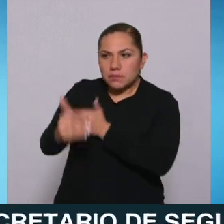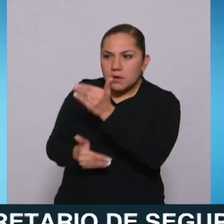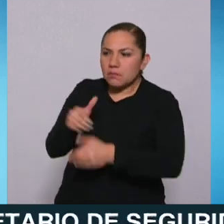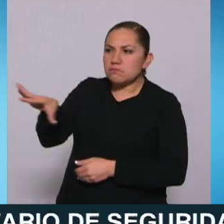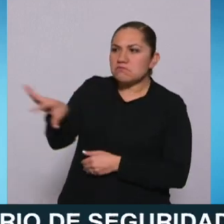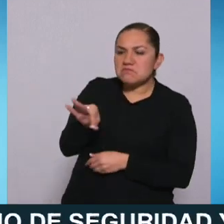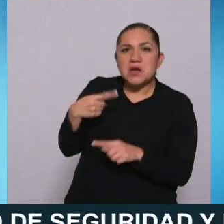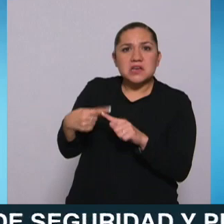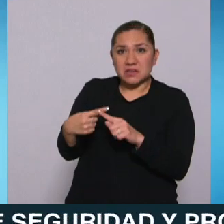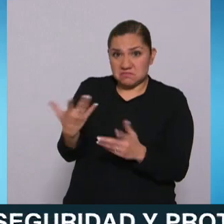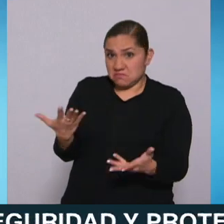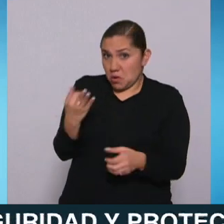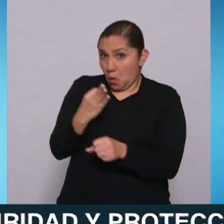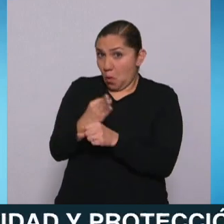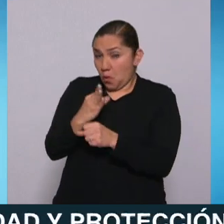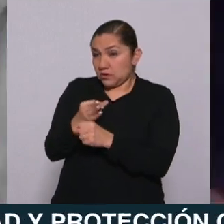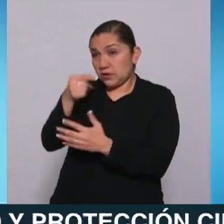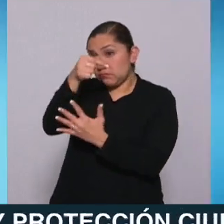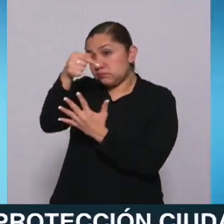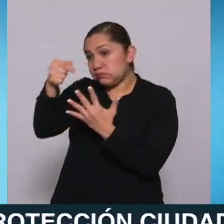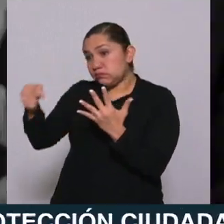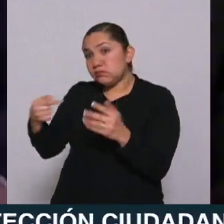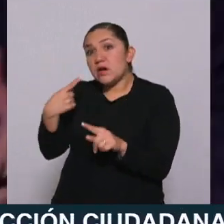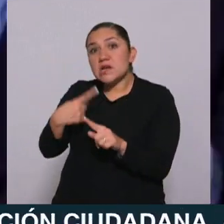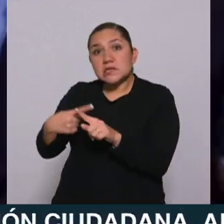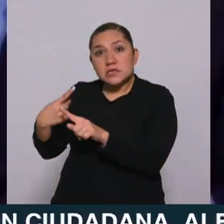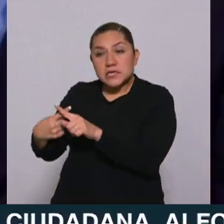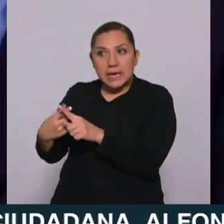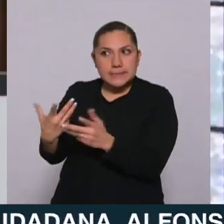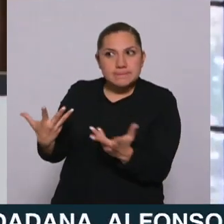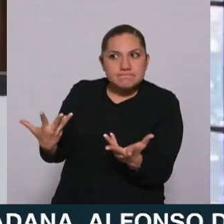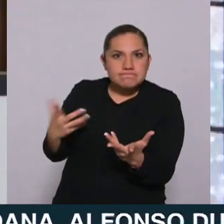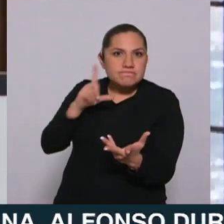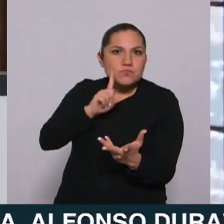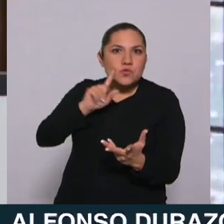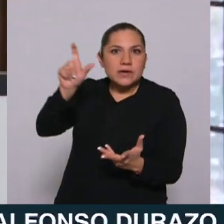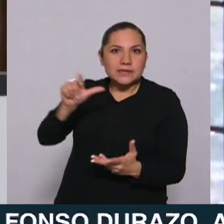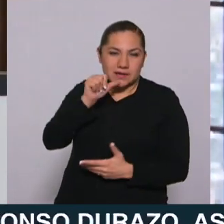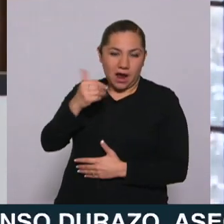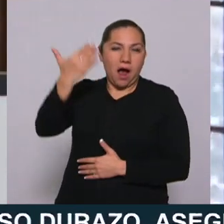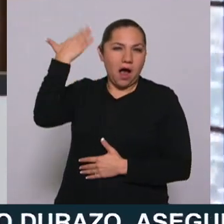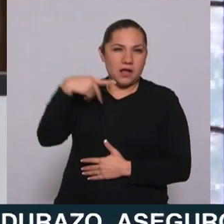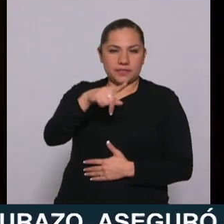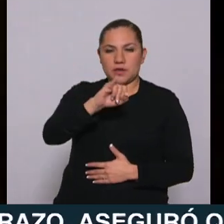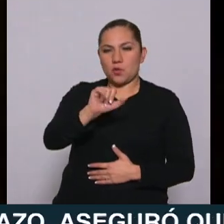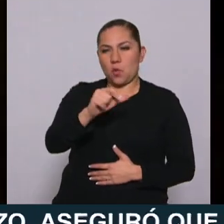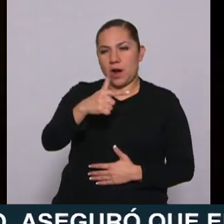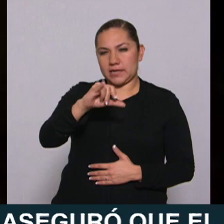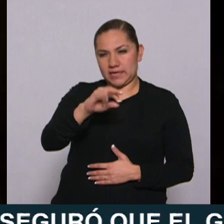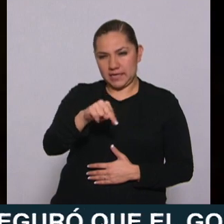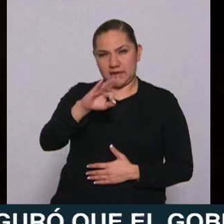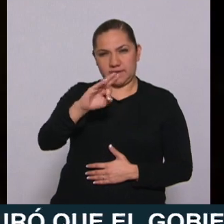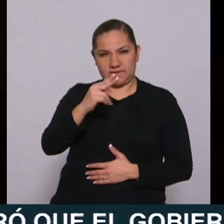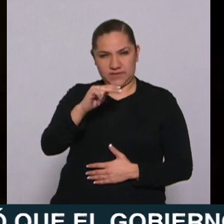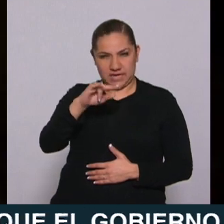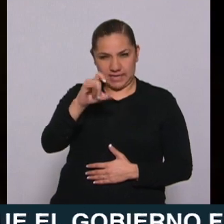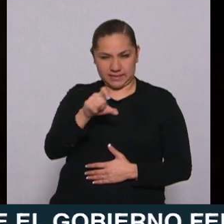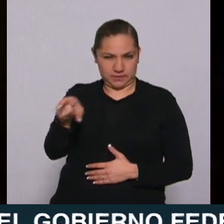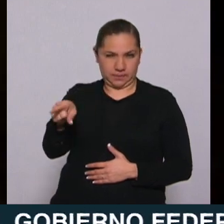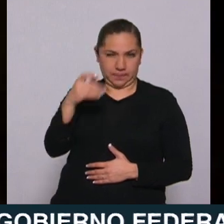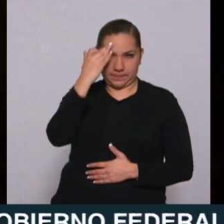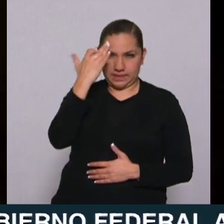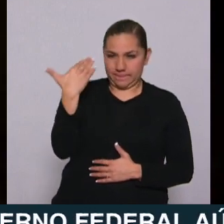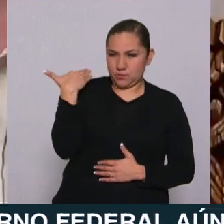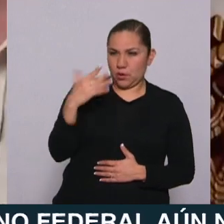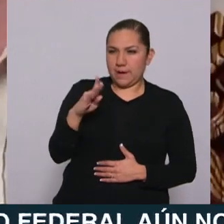Realmente es una discusión que, por ejemplo, puso en tela de juicio Joaquín Phoenix cuando recibió el premio de la Academia de Cine Británico el domingo